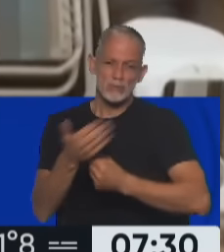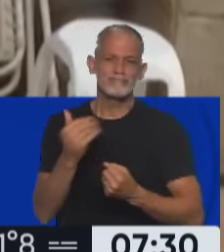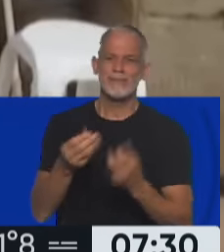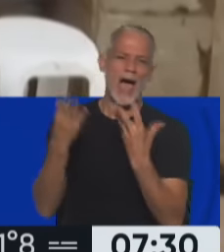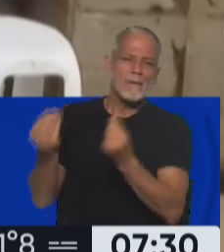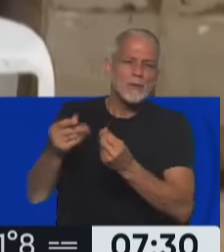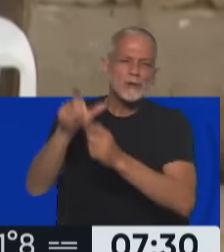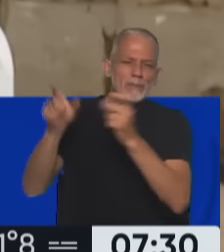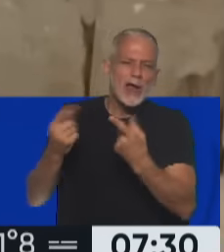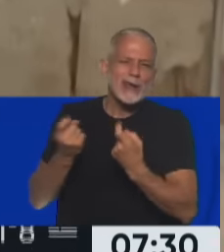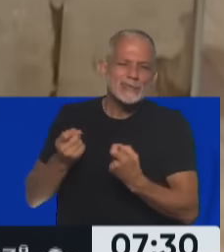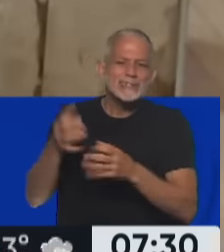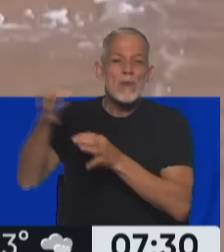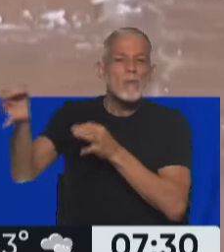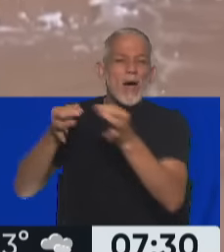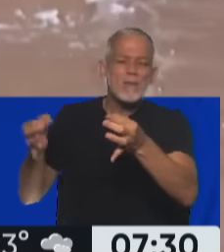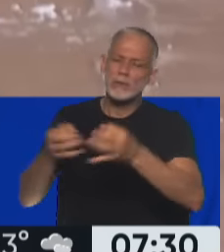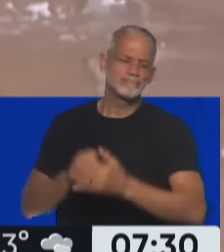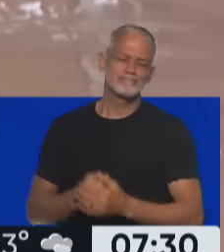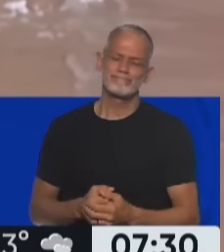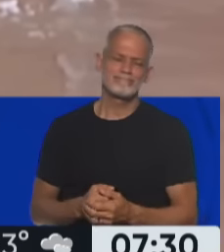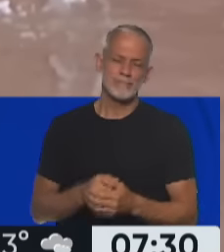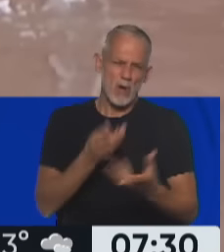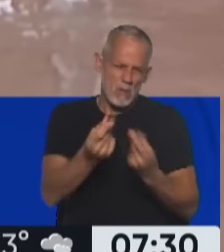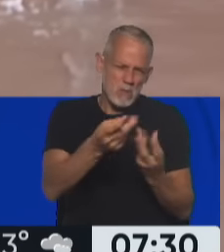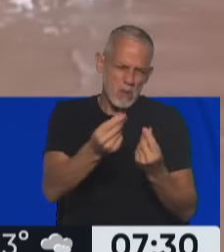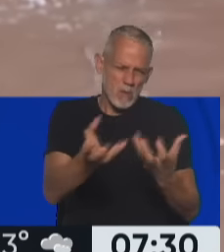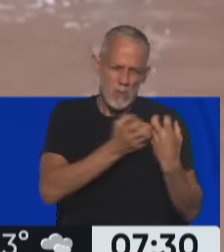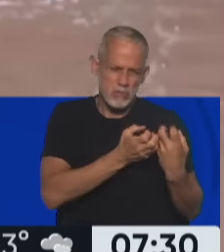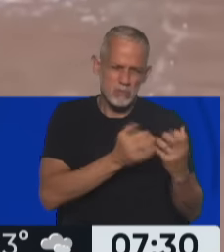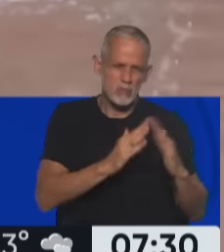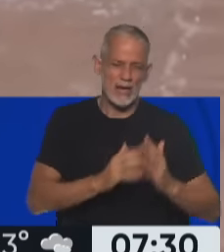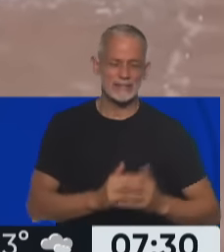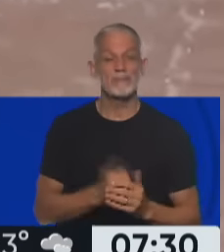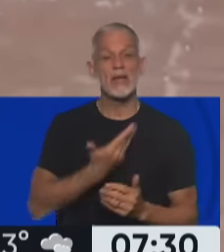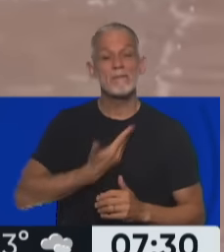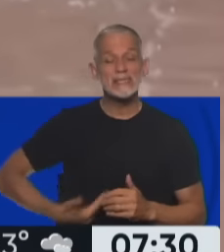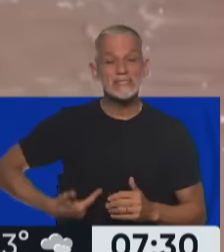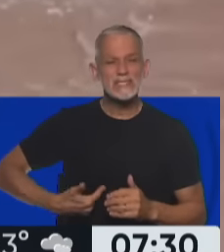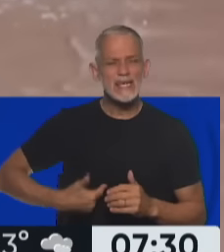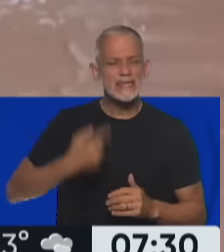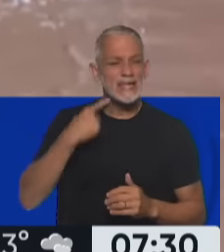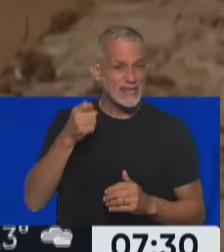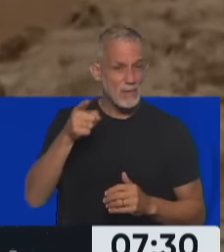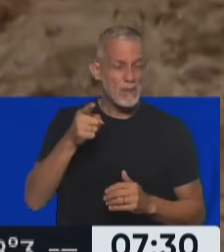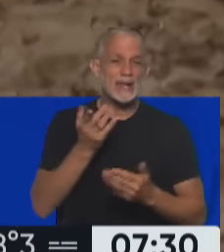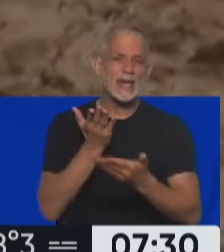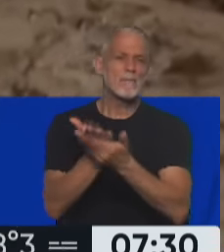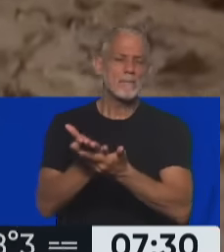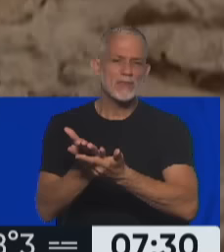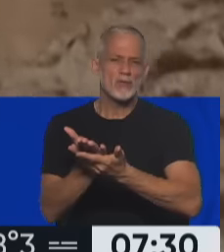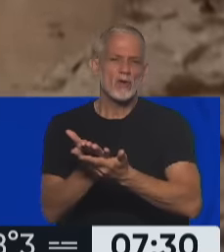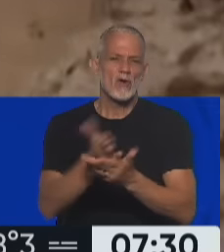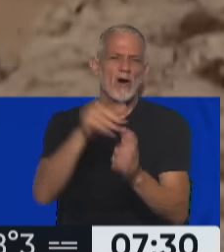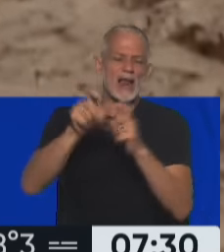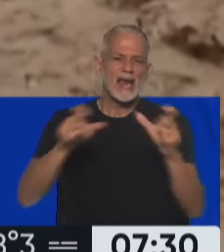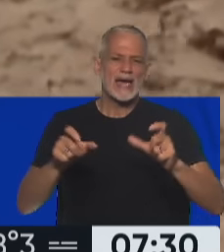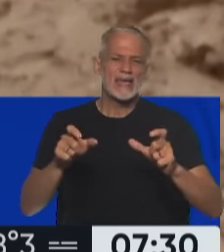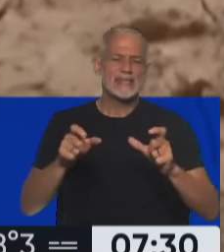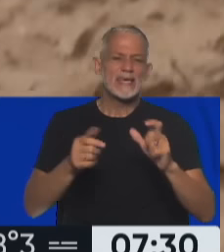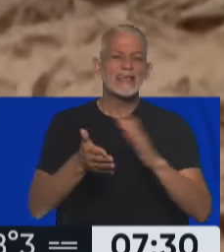apoyo a los pueblos. Se ha escuchado al presidente español, Jorge, pidiendo a la gente que